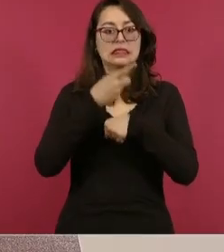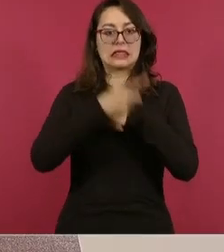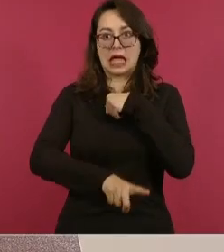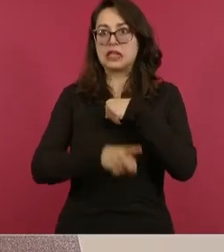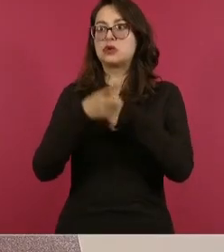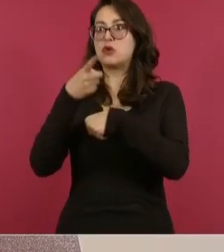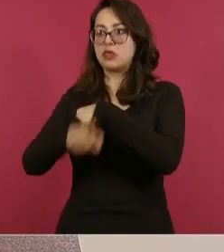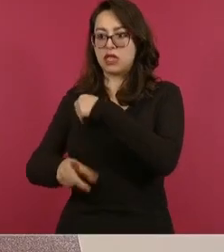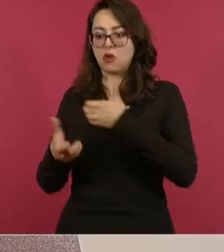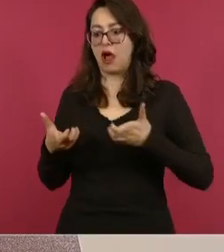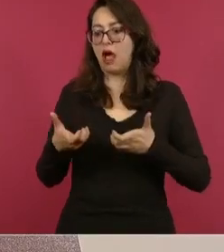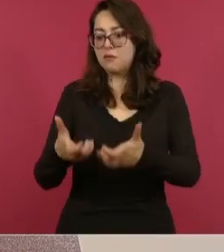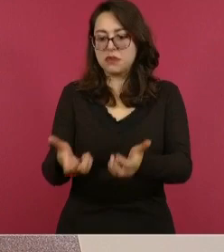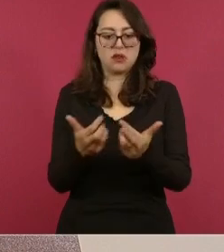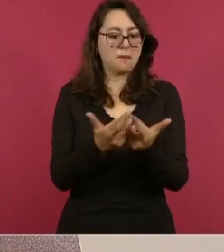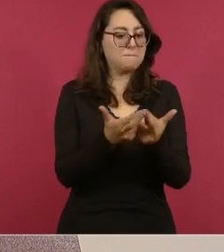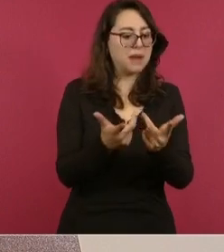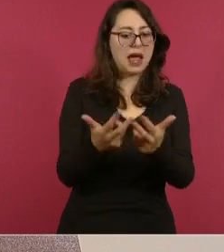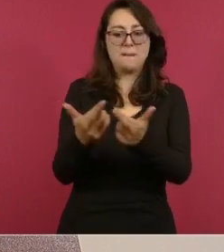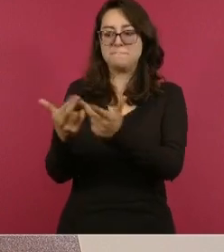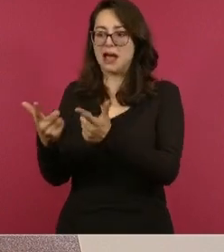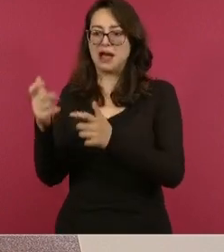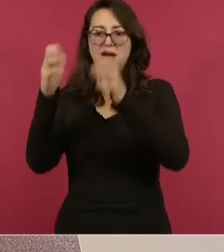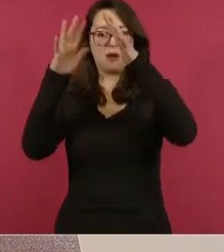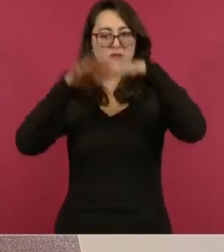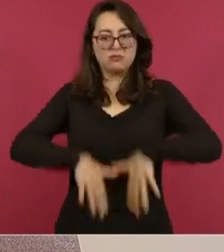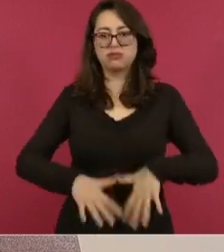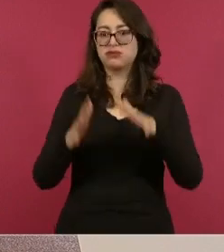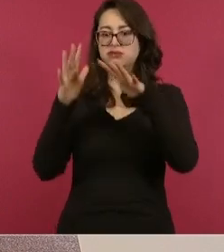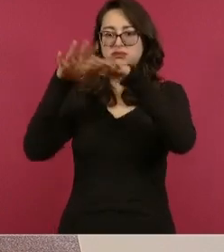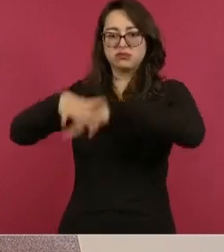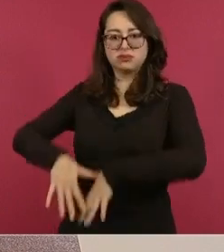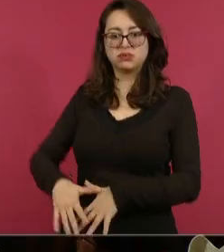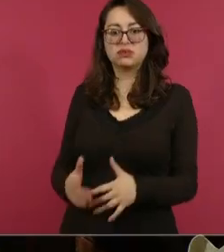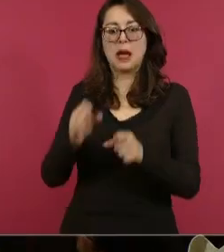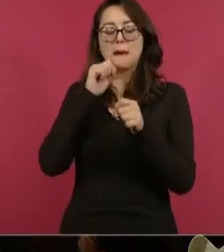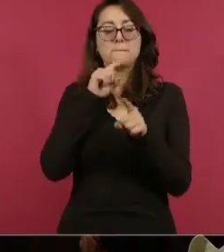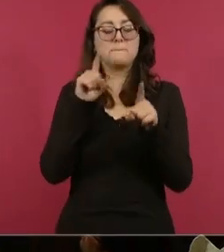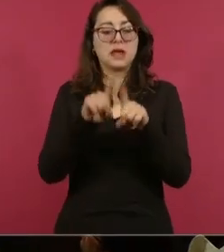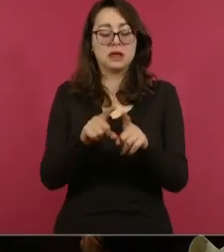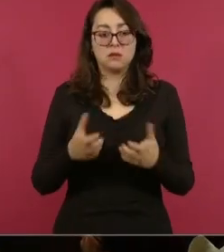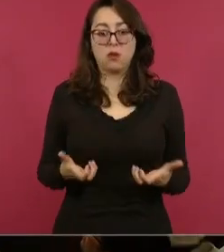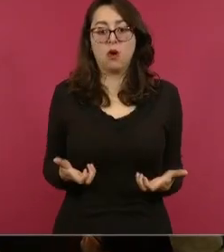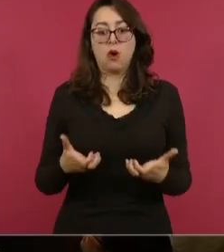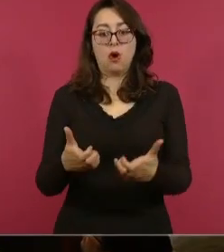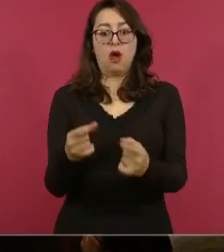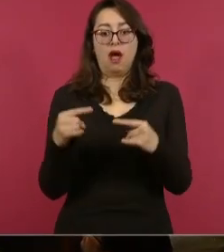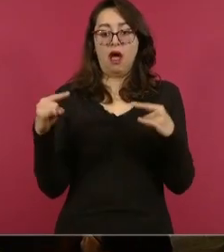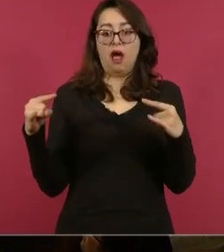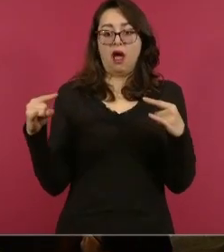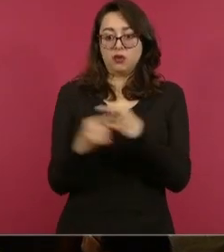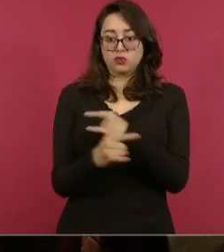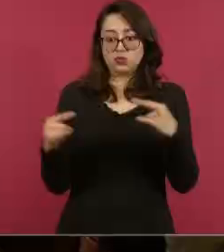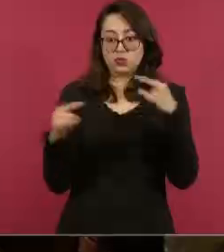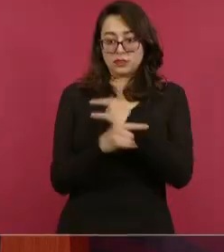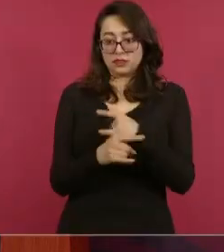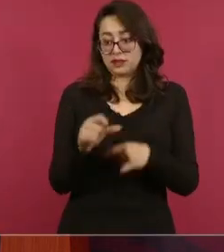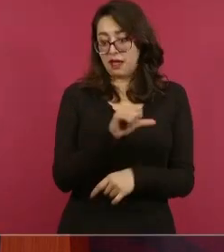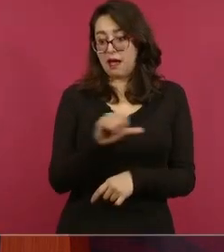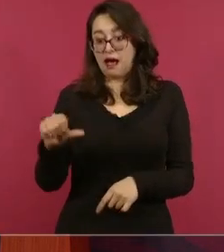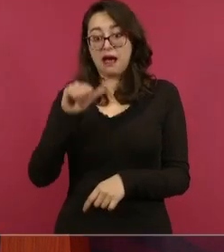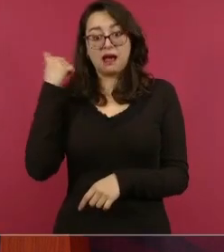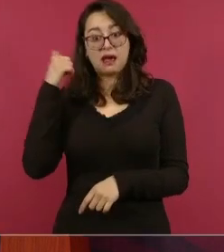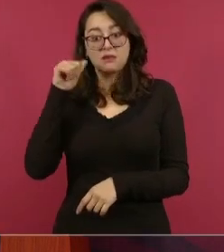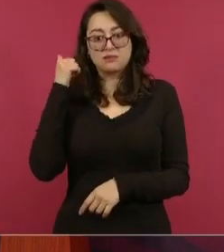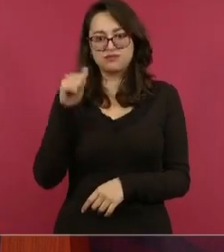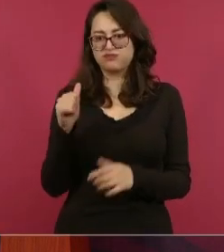ruptura de caminos, la propia autopista llegando a Acapulco